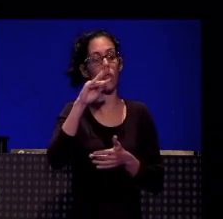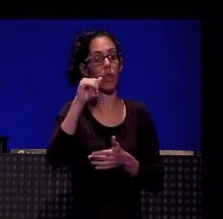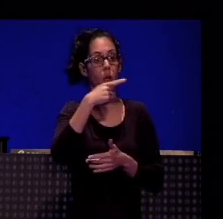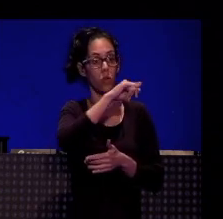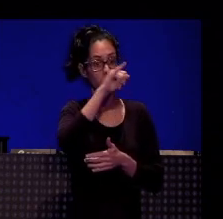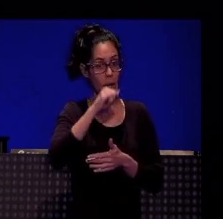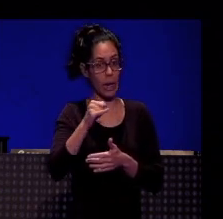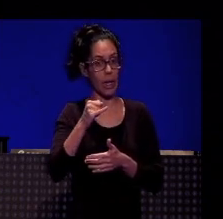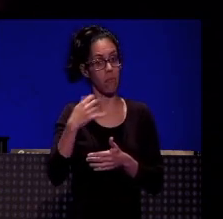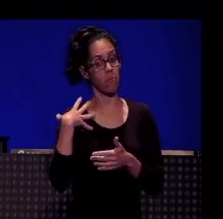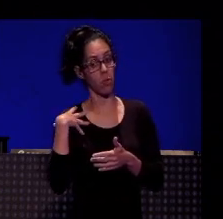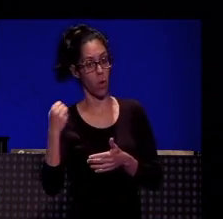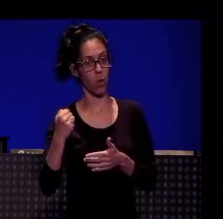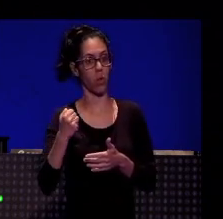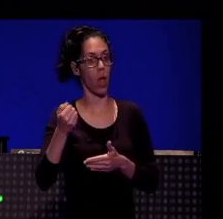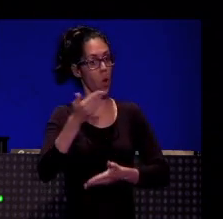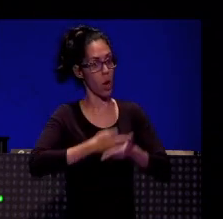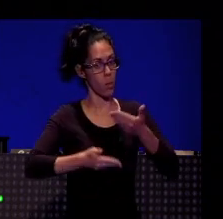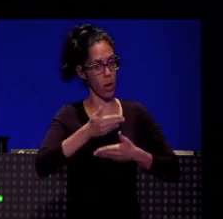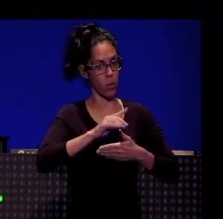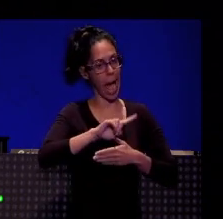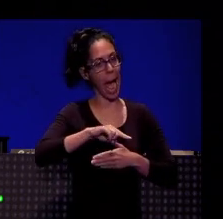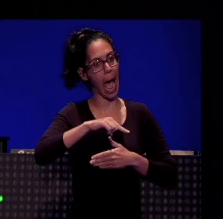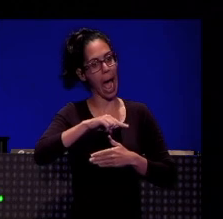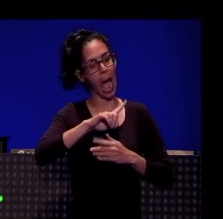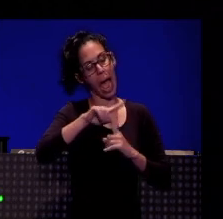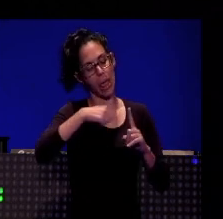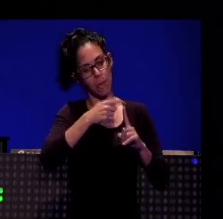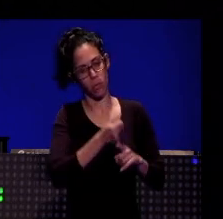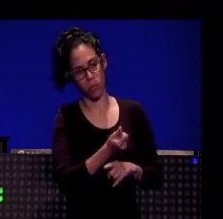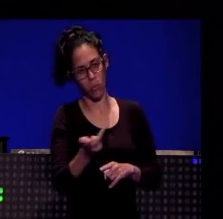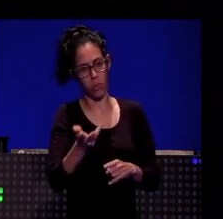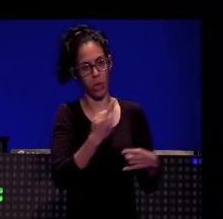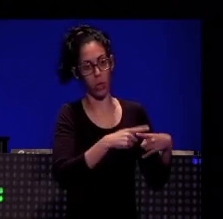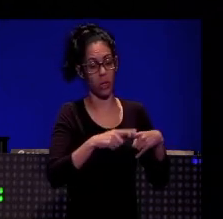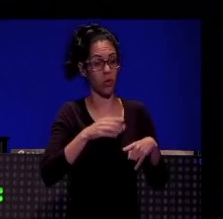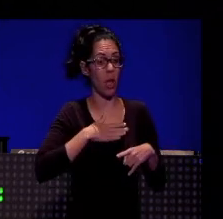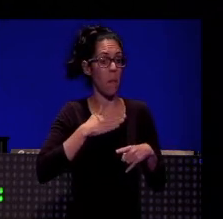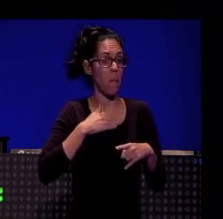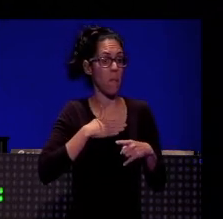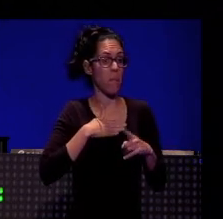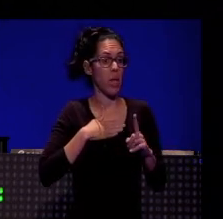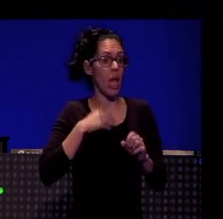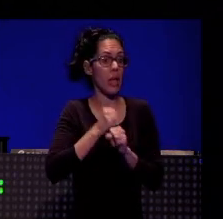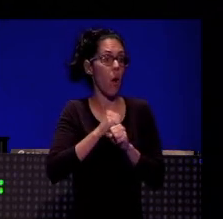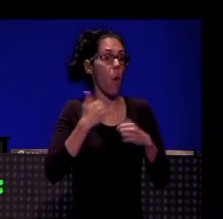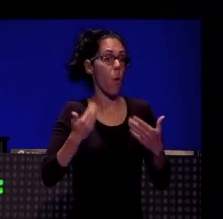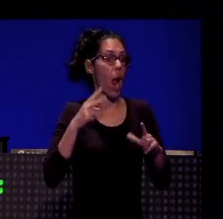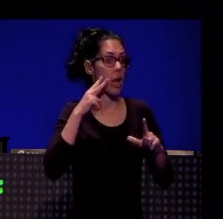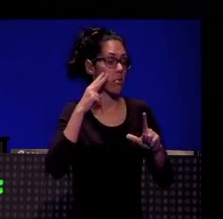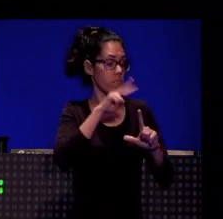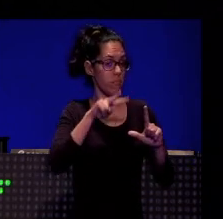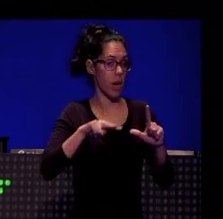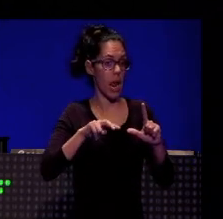colaboradora aparte de todo lo que hacía detrás y mi sección era leer mails porque era la primera vez en